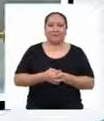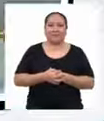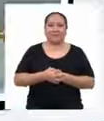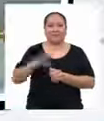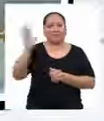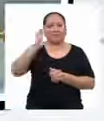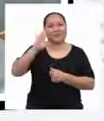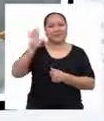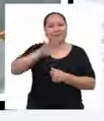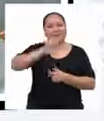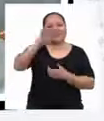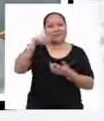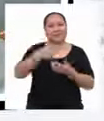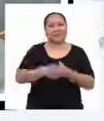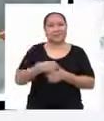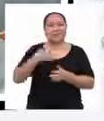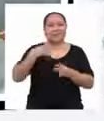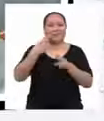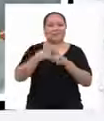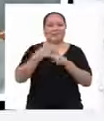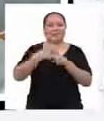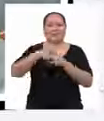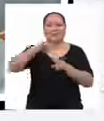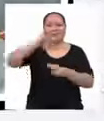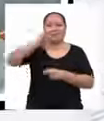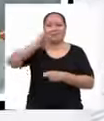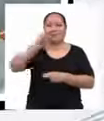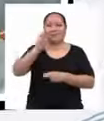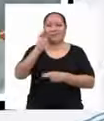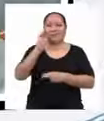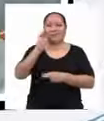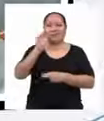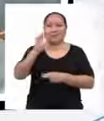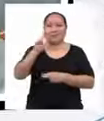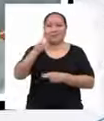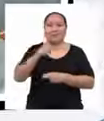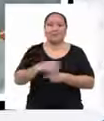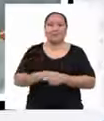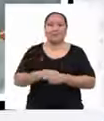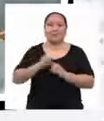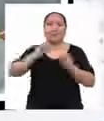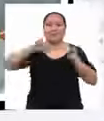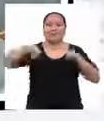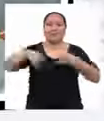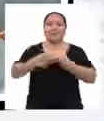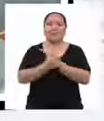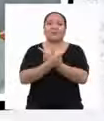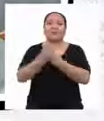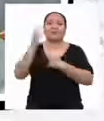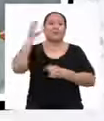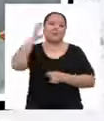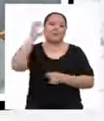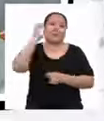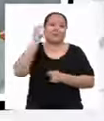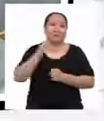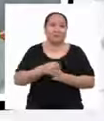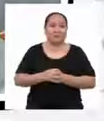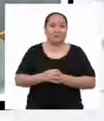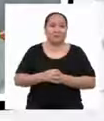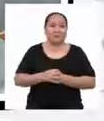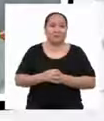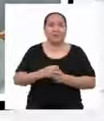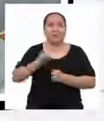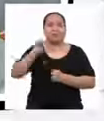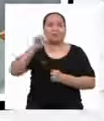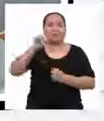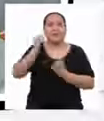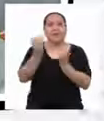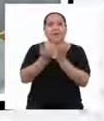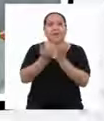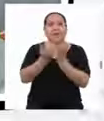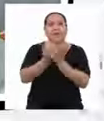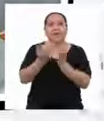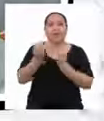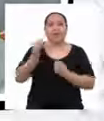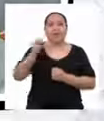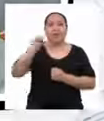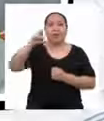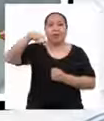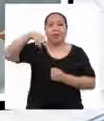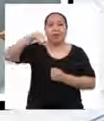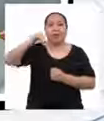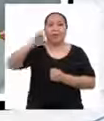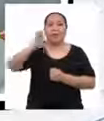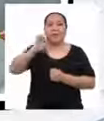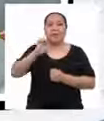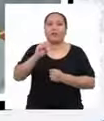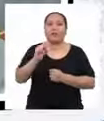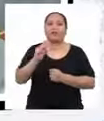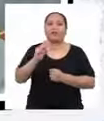Hola a todos y todas, mi nombre es Isabel de San Juan de Miraflores, del Colegio 7060 Andrés Avelino Cáceres, y me gustaría